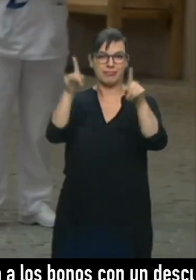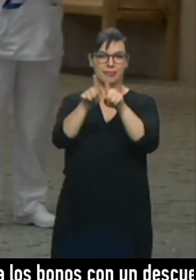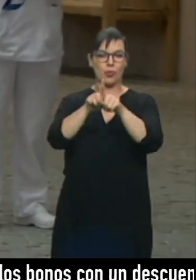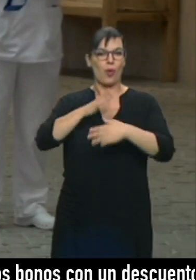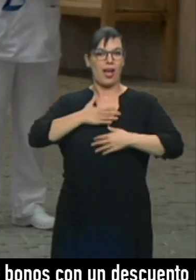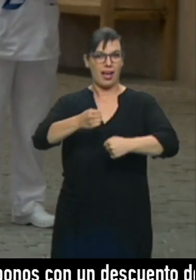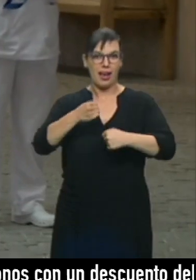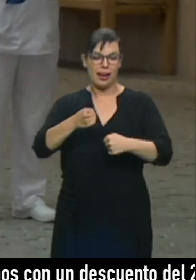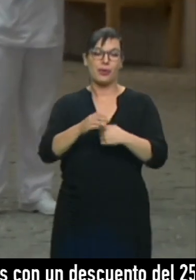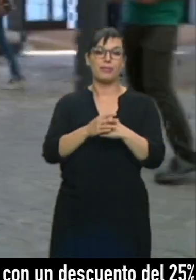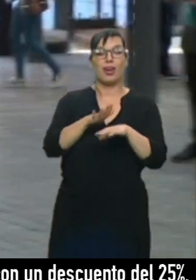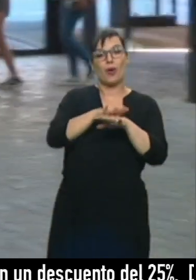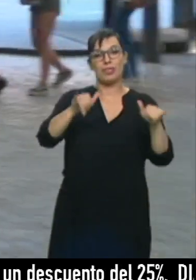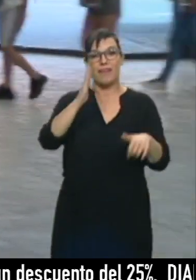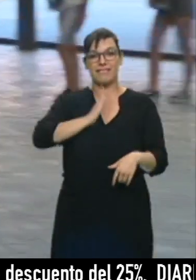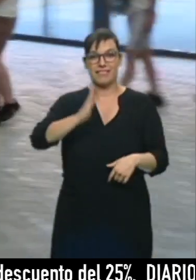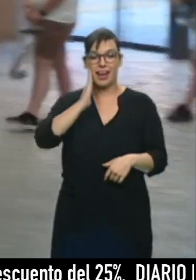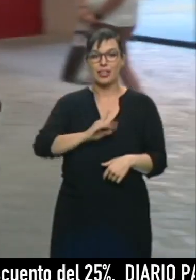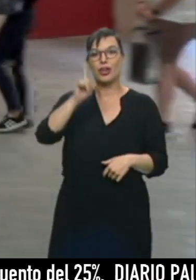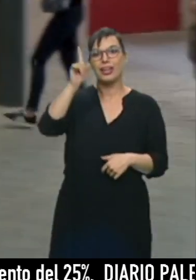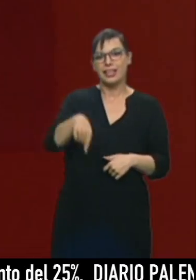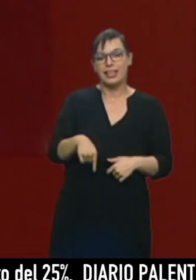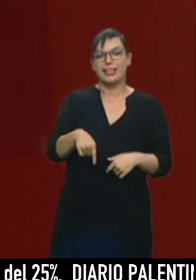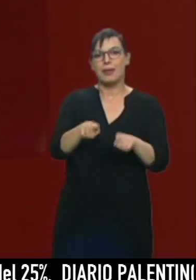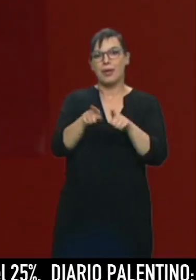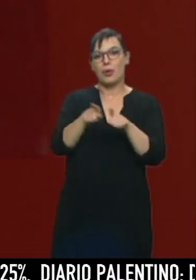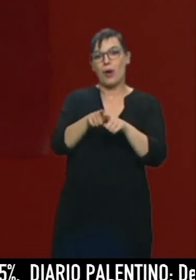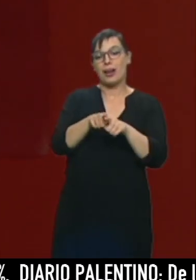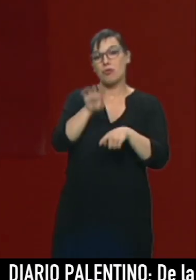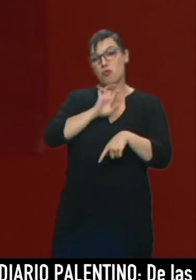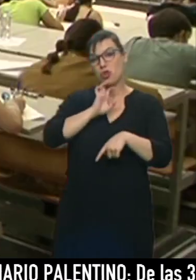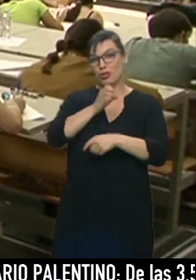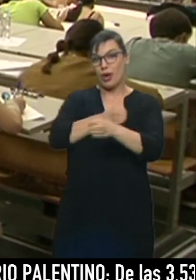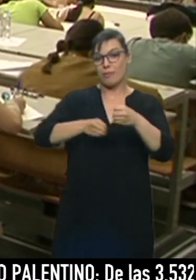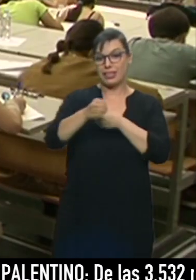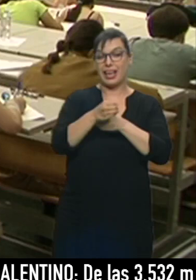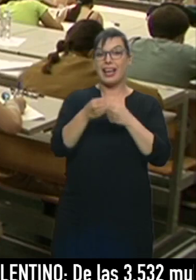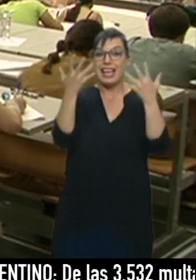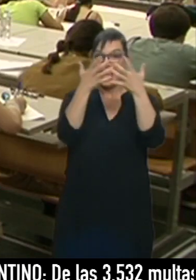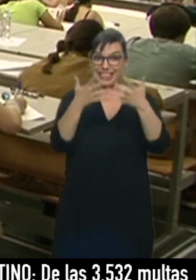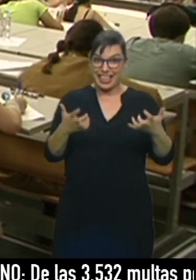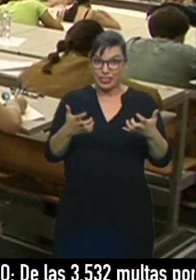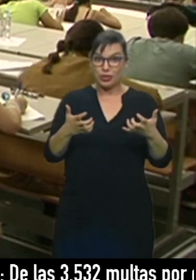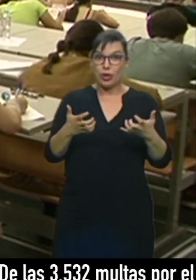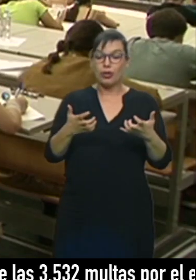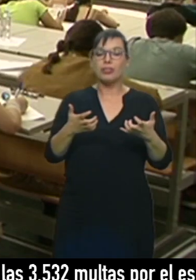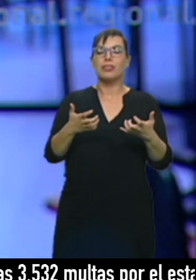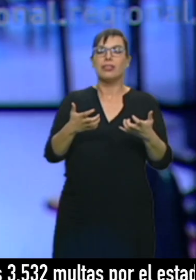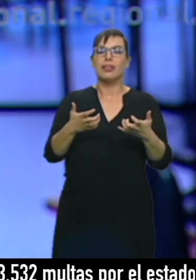Les han recompensado con cariño y con un curioso gesto de empatía. Comentario de texto sobre la ansiedad.